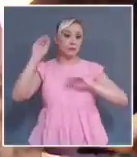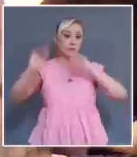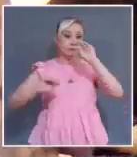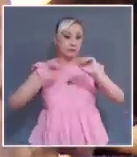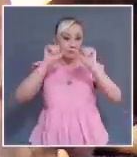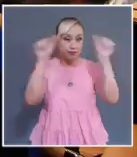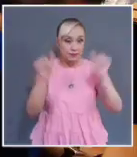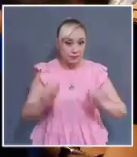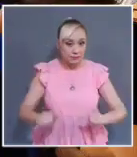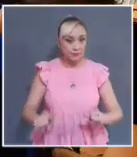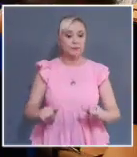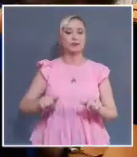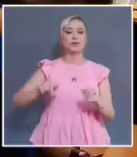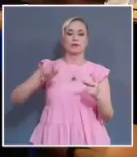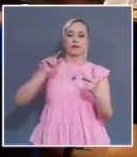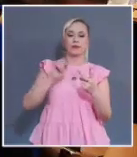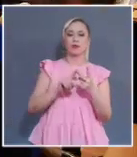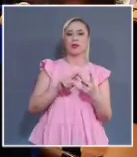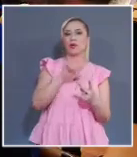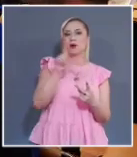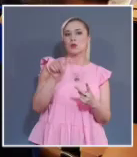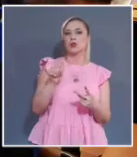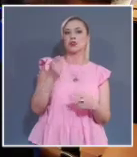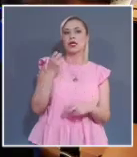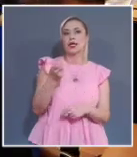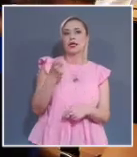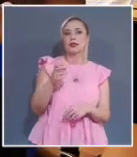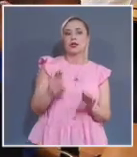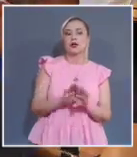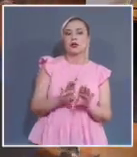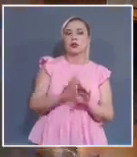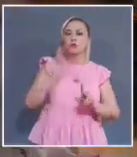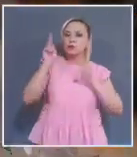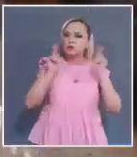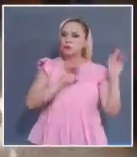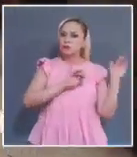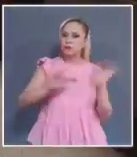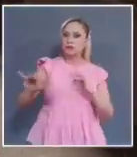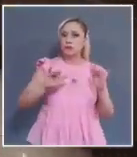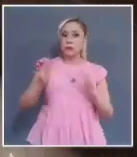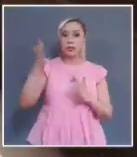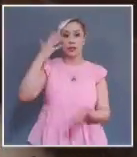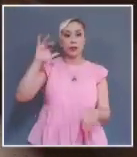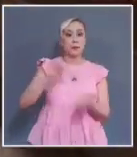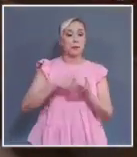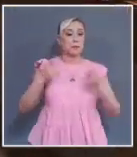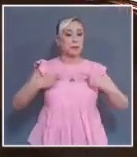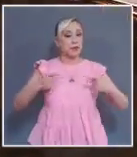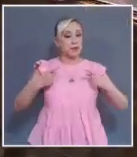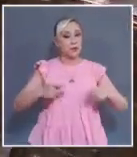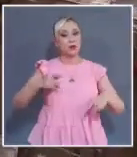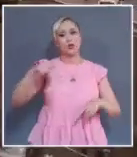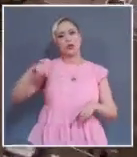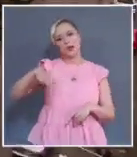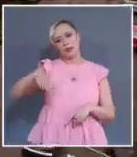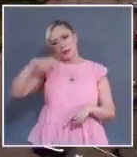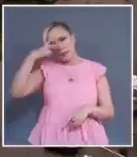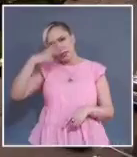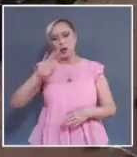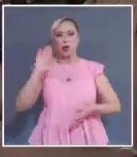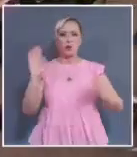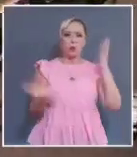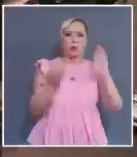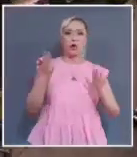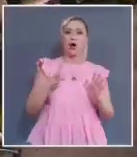de la justicia que recibe cada año en visitas a más de 10,000 personas de México y el mundo. Tiene una estructura de acero y concreto armado